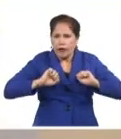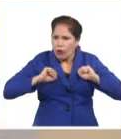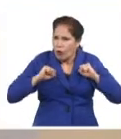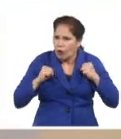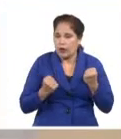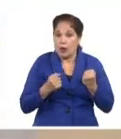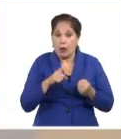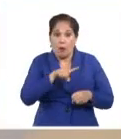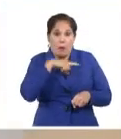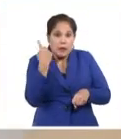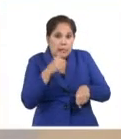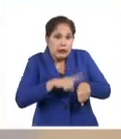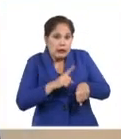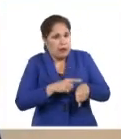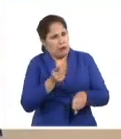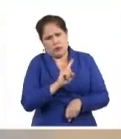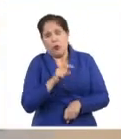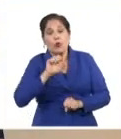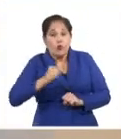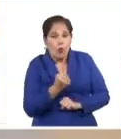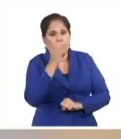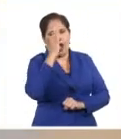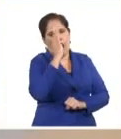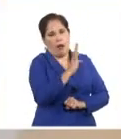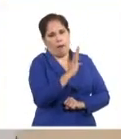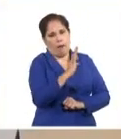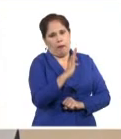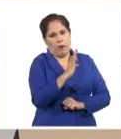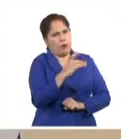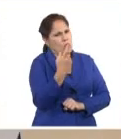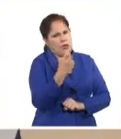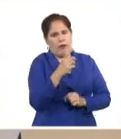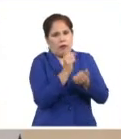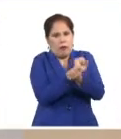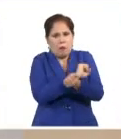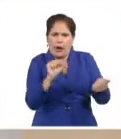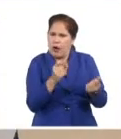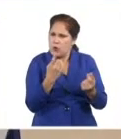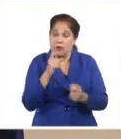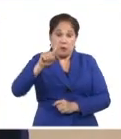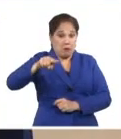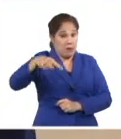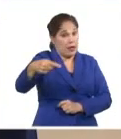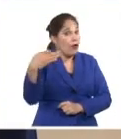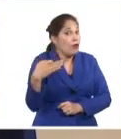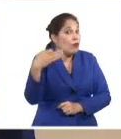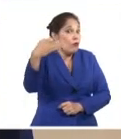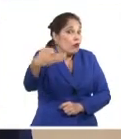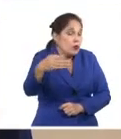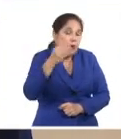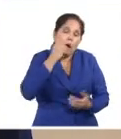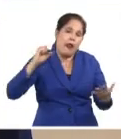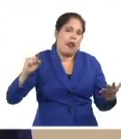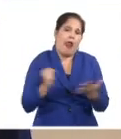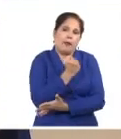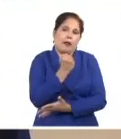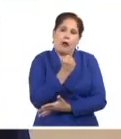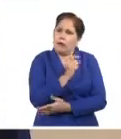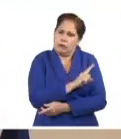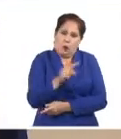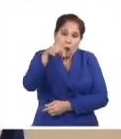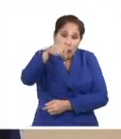minuto en exigir el respeto a ese derecho. Mañana sería demasiado